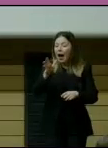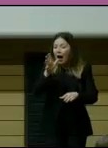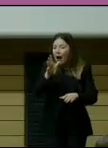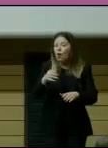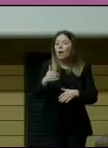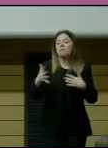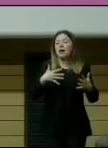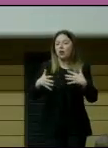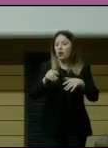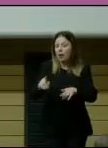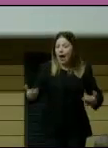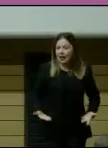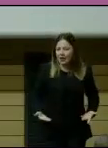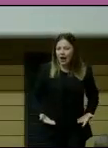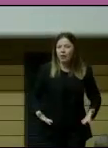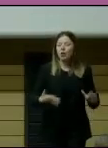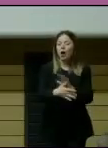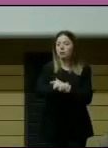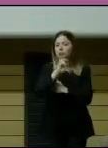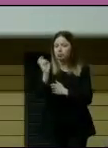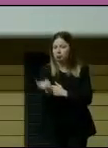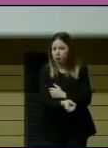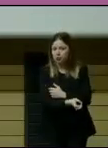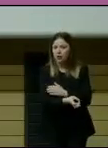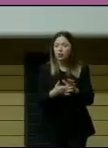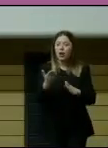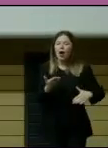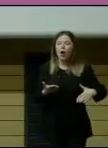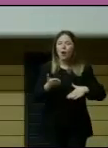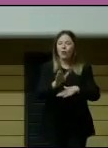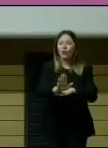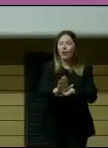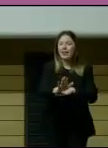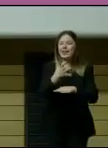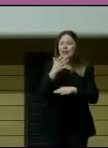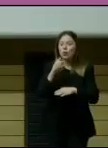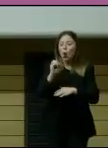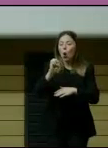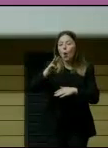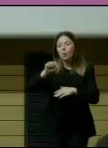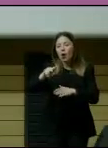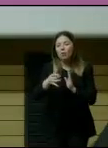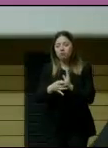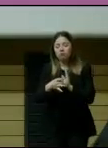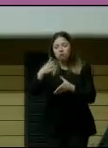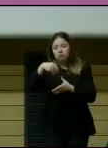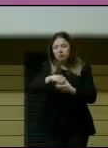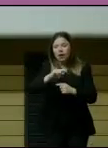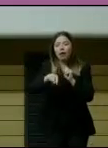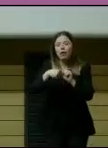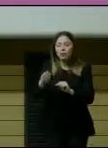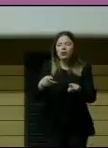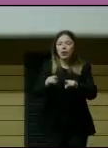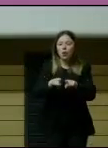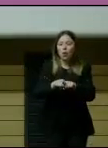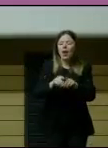casi esclava, cultivar, que el tiempo te acompañe, es un largo etcétera, y luego una vez tienes el opio, la materia prima, luego tienes que hacer todo